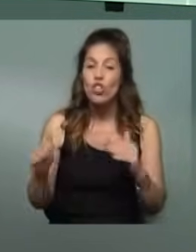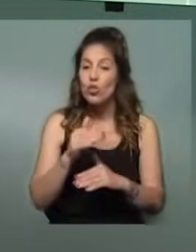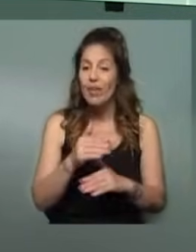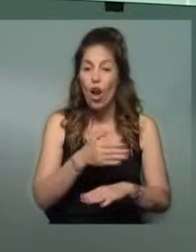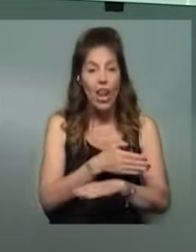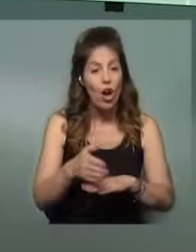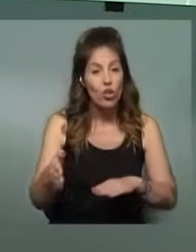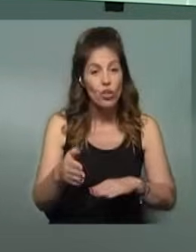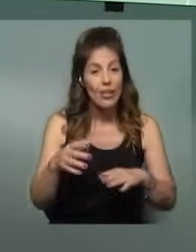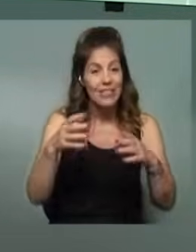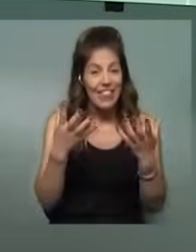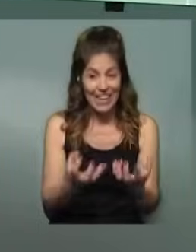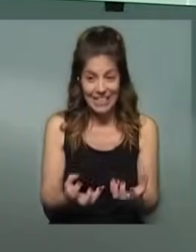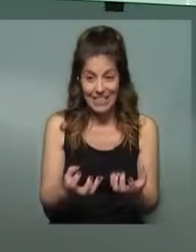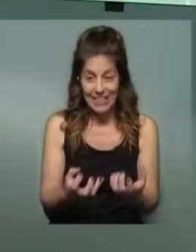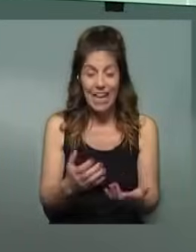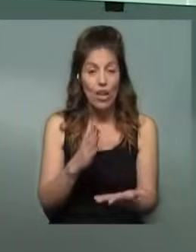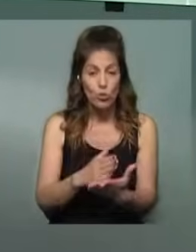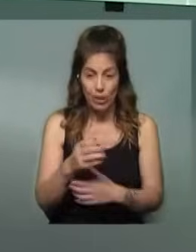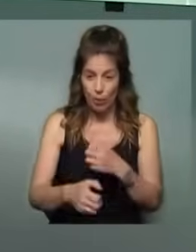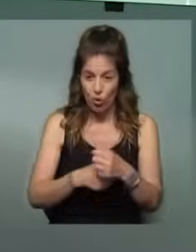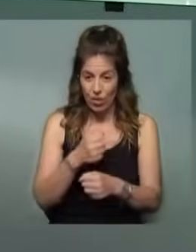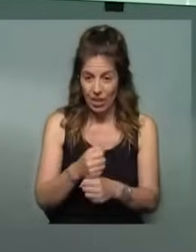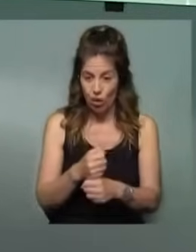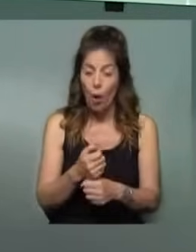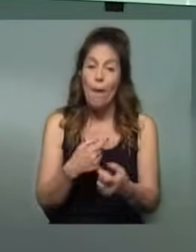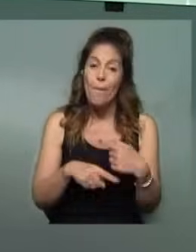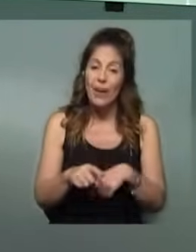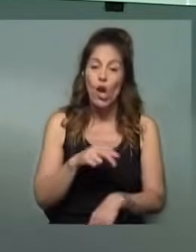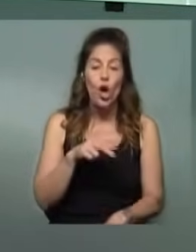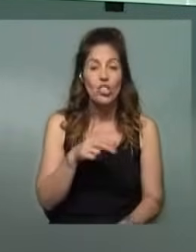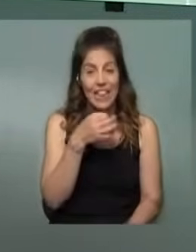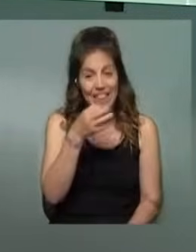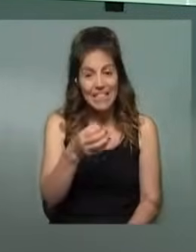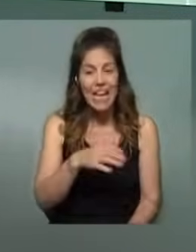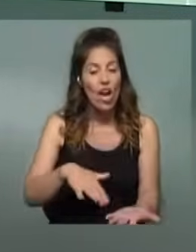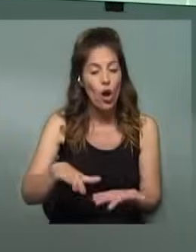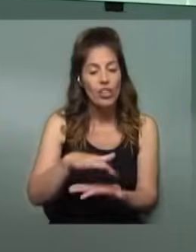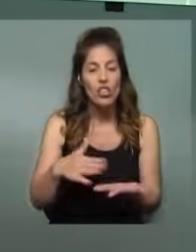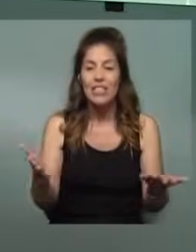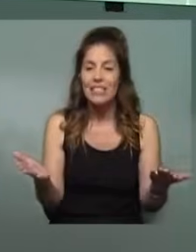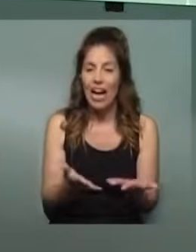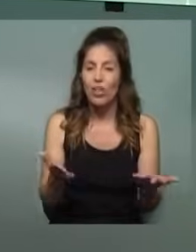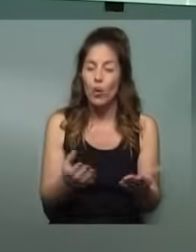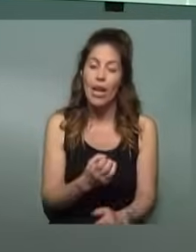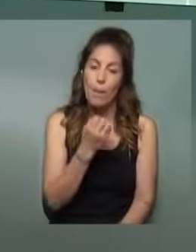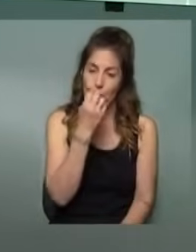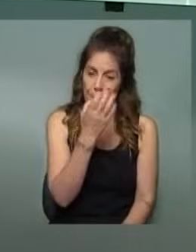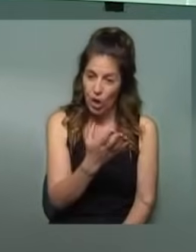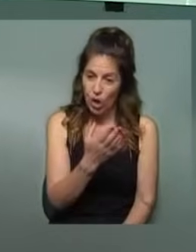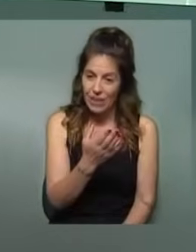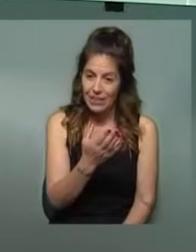consecuencias del déficit hídrico de los últimos años sin embargo se sostiene que las condiciones actuales son mejores que las